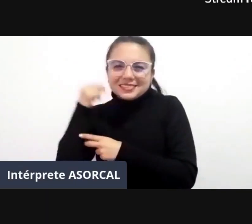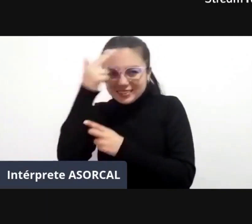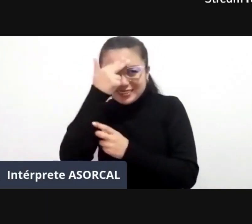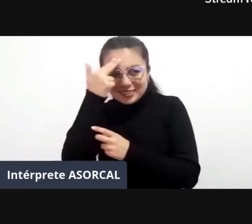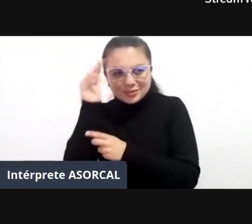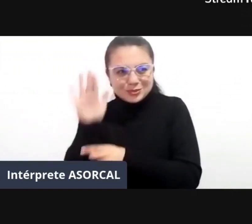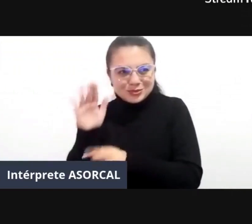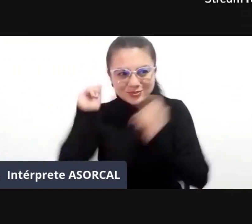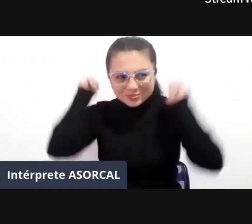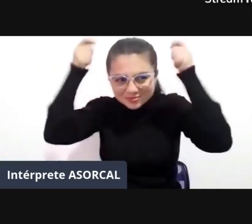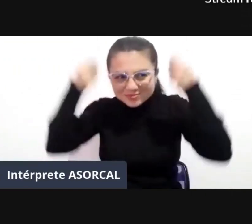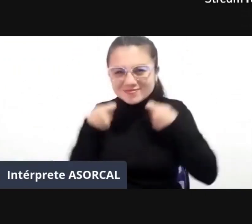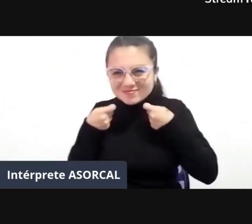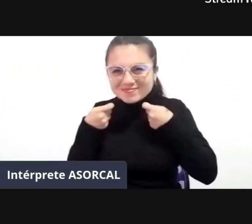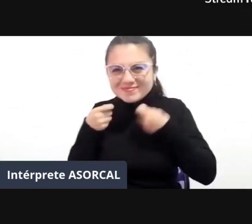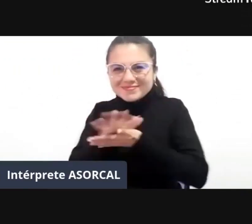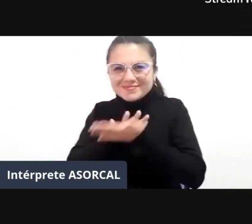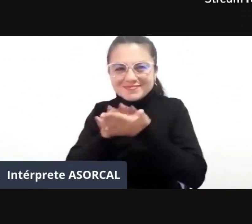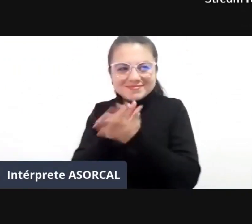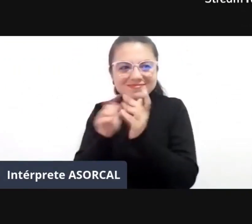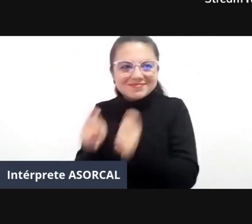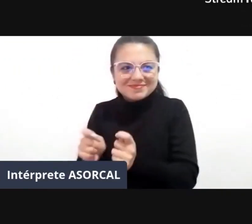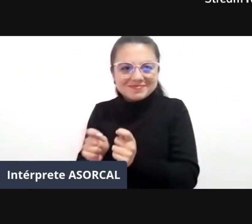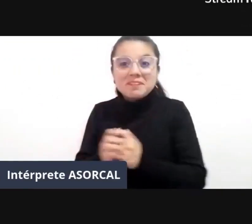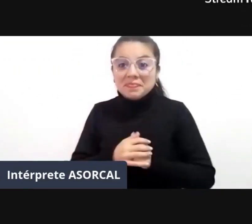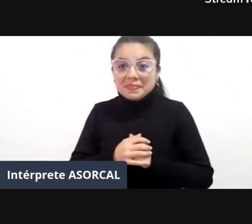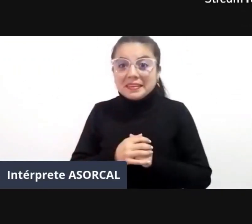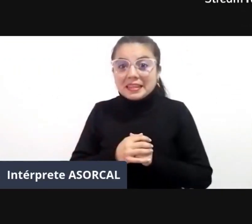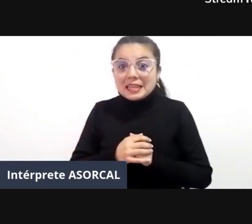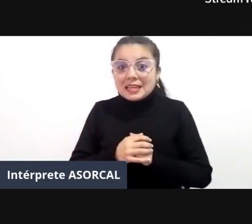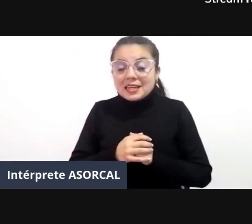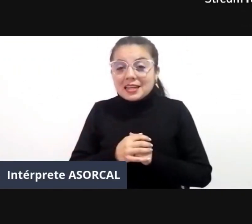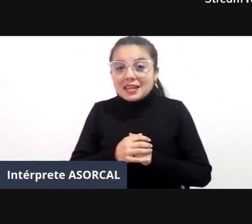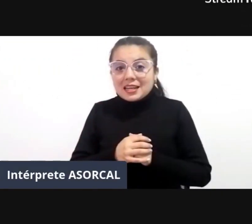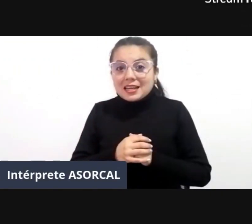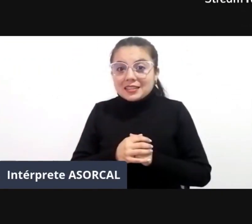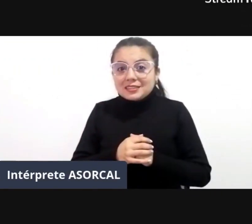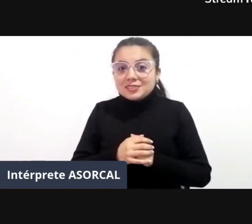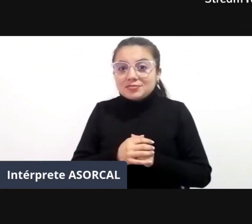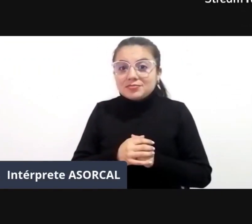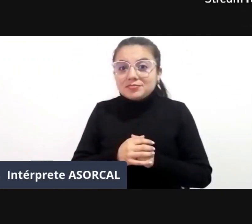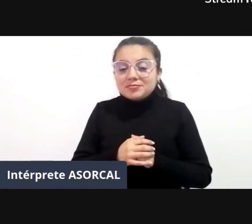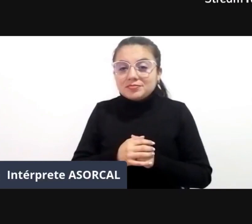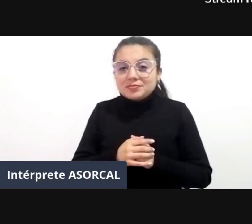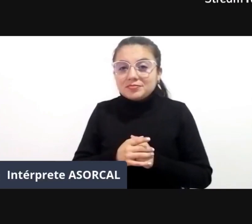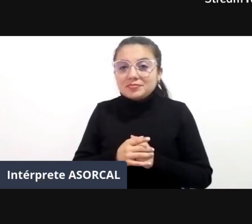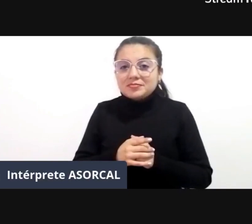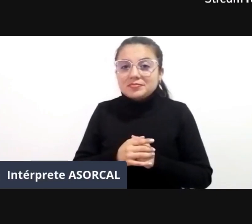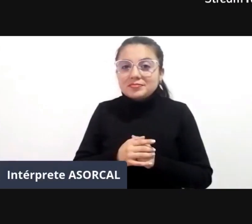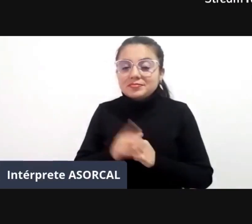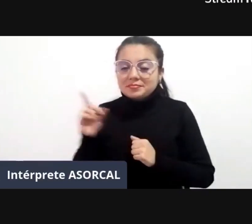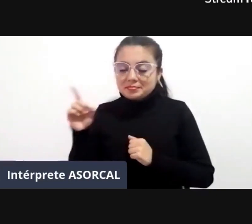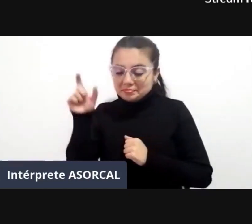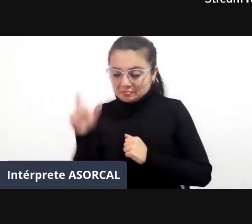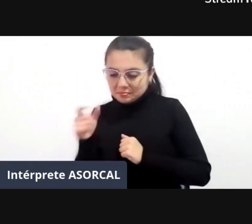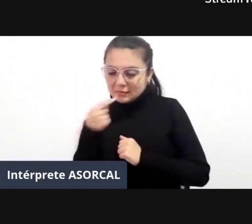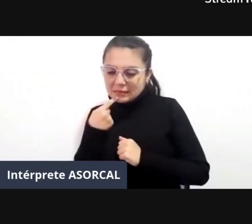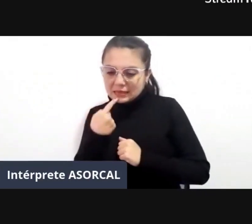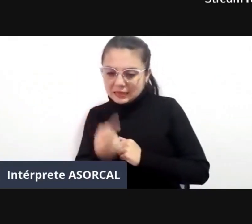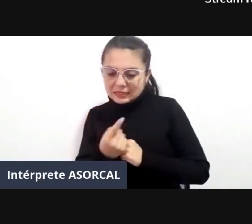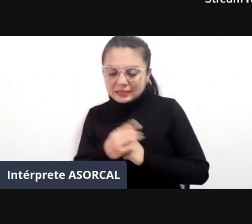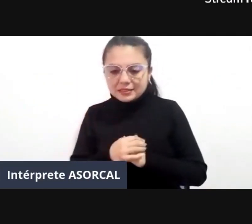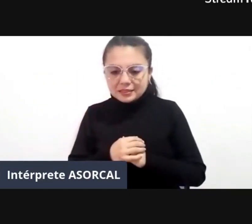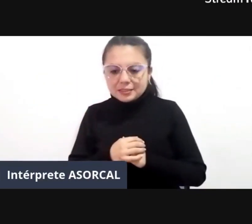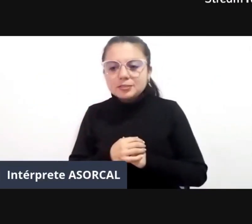Menciono solamente el papel que tomaron y que pudieron haber tomado estos actores